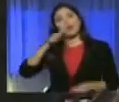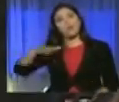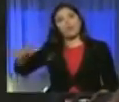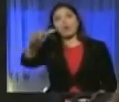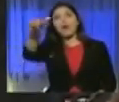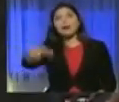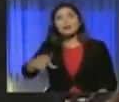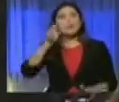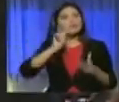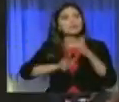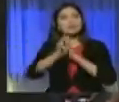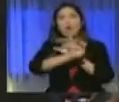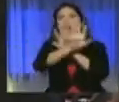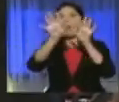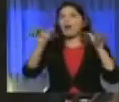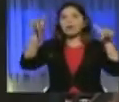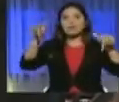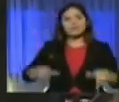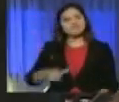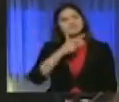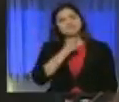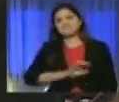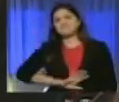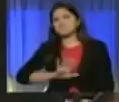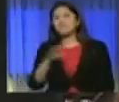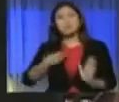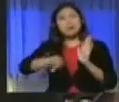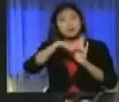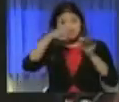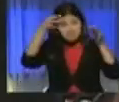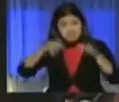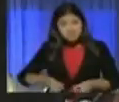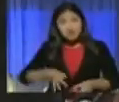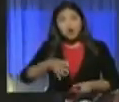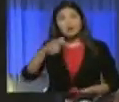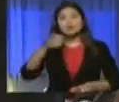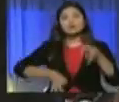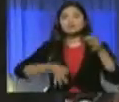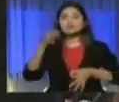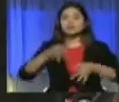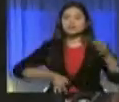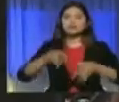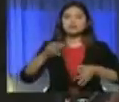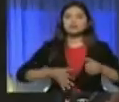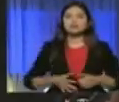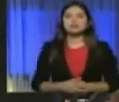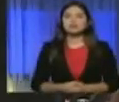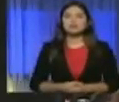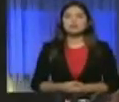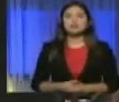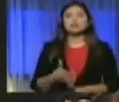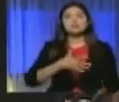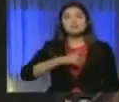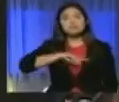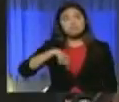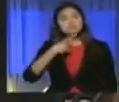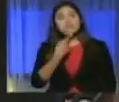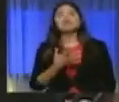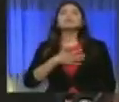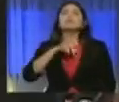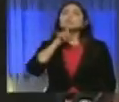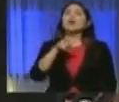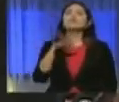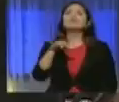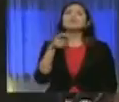una visión clara y sencilla. Y para recalcar más la justeza de ese ajuste que usted ha hecho, uno se preguntaría, ¿y de dónde salen los